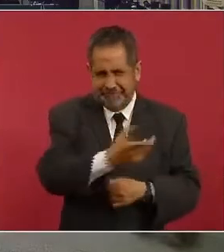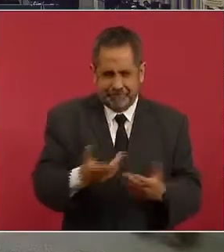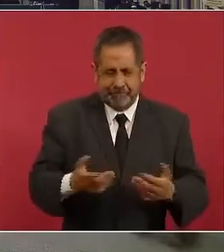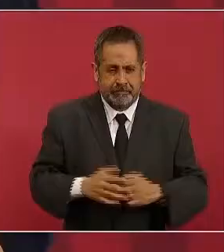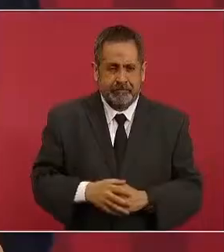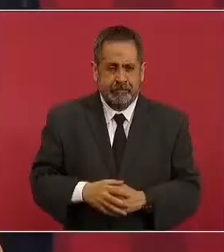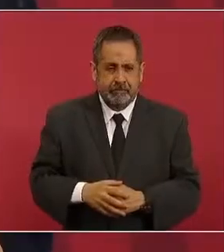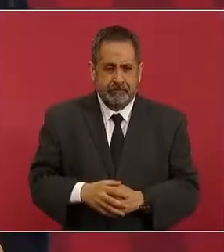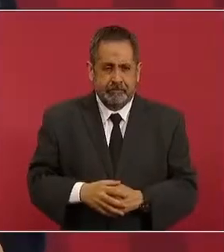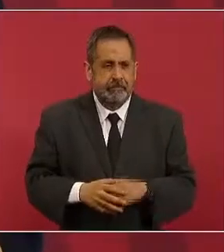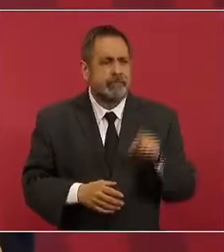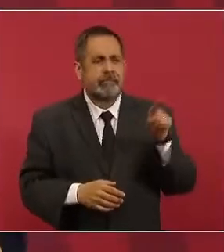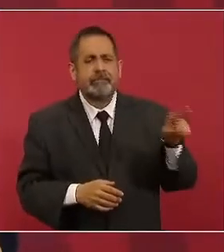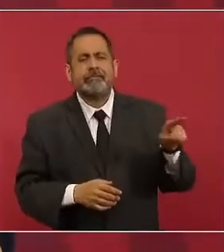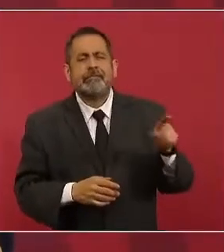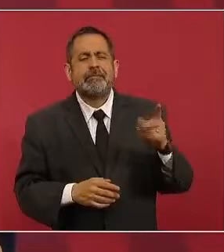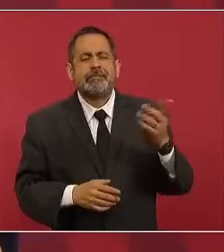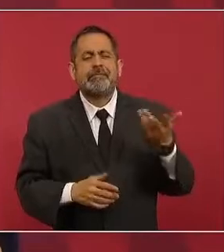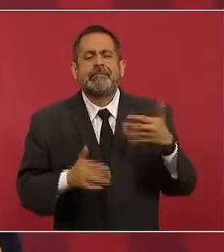Con razón me diría,